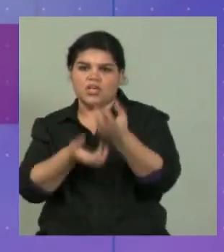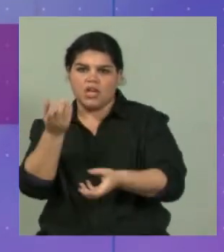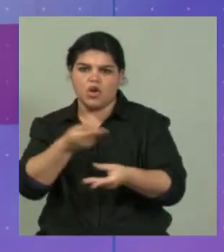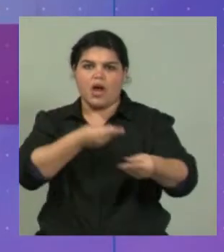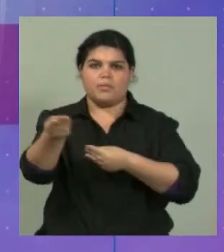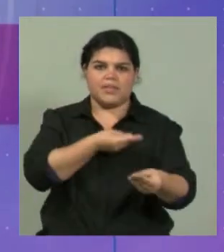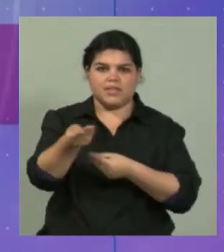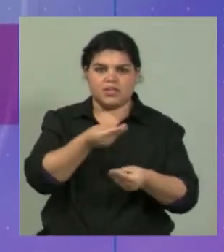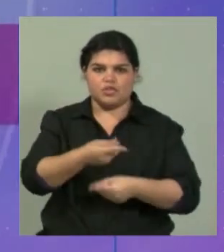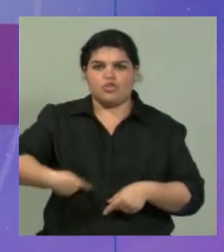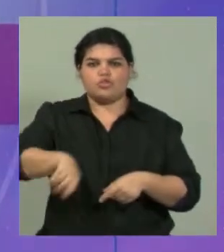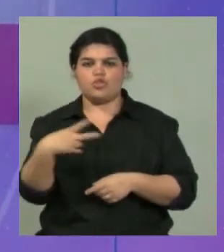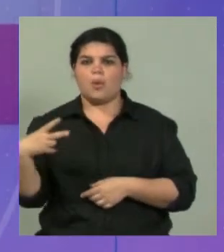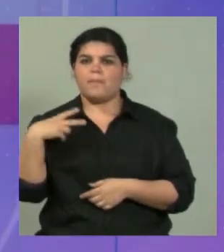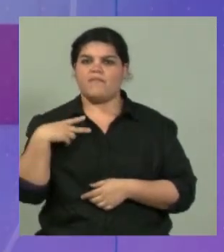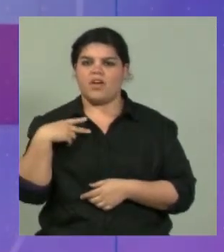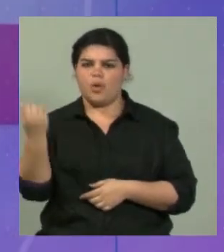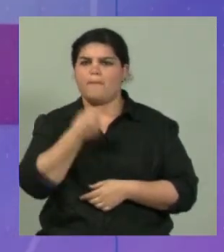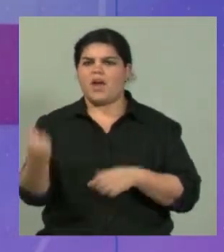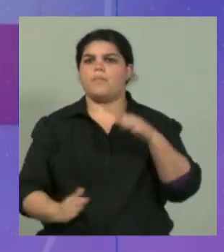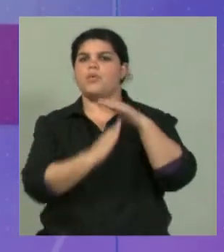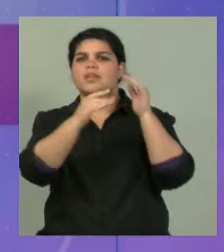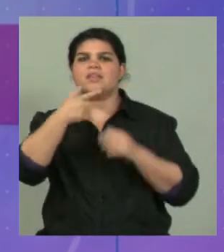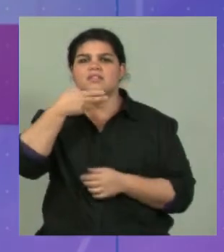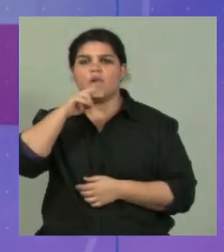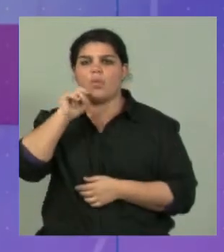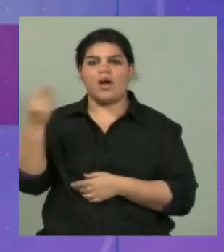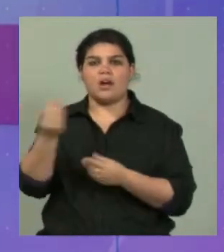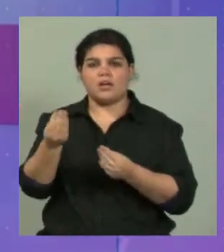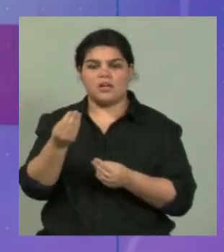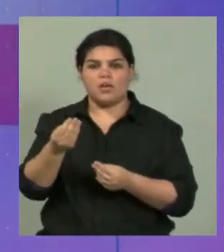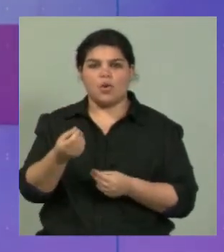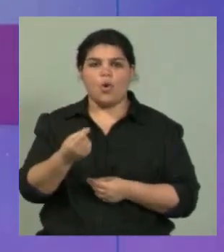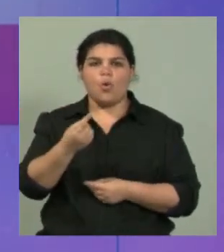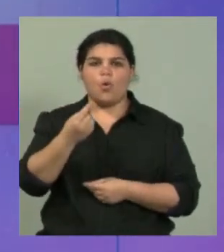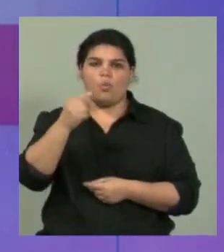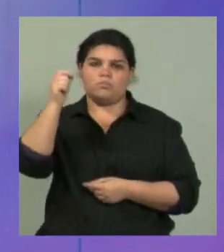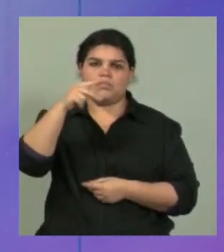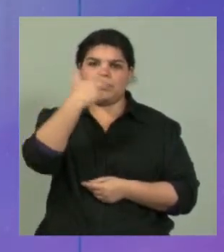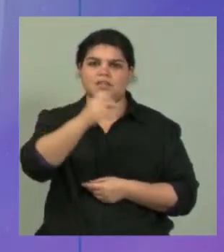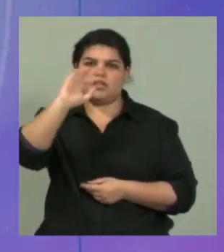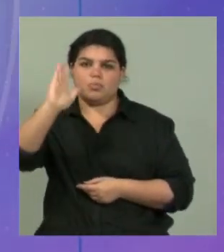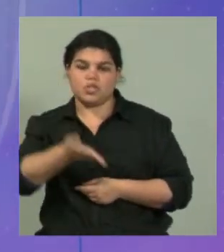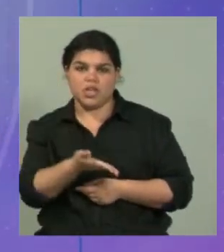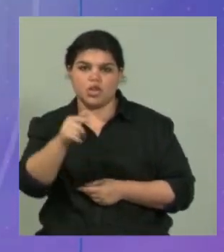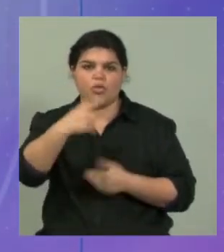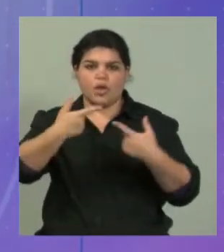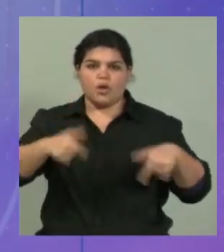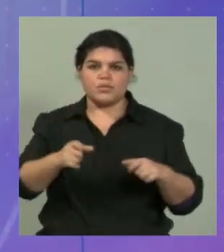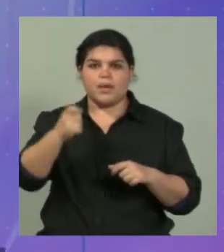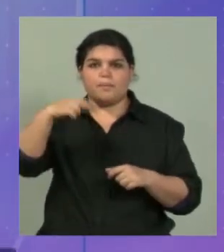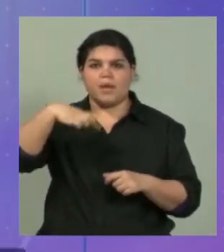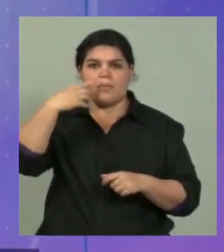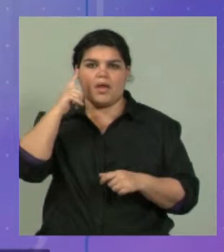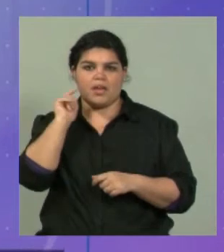el empleador privado más importante de San Juan, contribuyendo con casi 1/3 del Producto Bruto de la provincia.